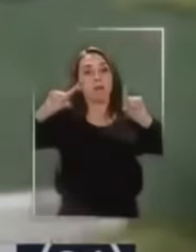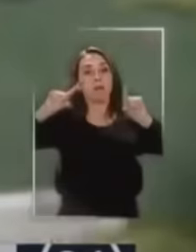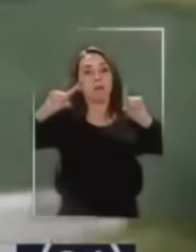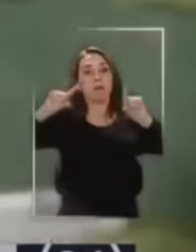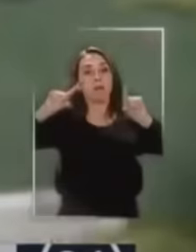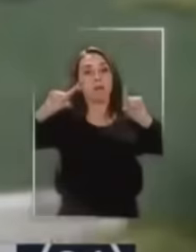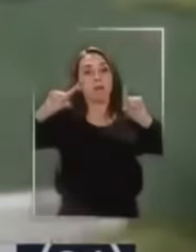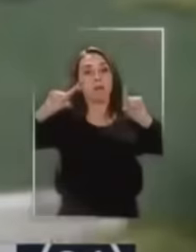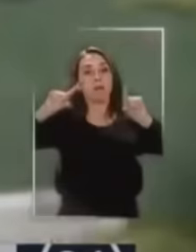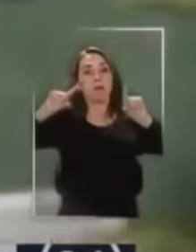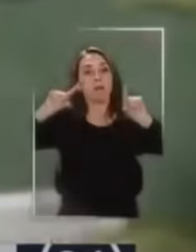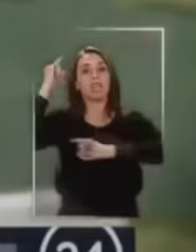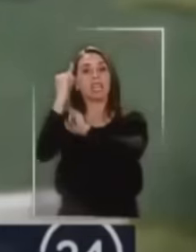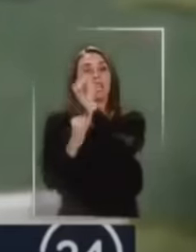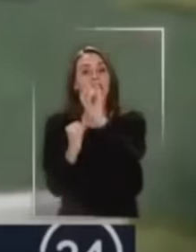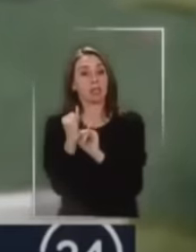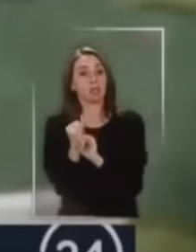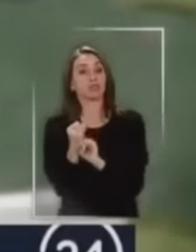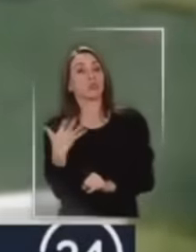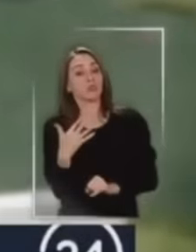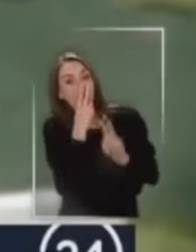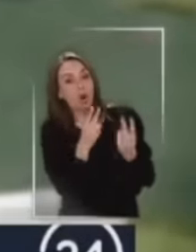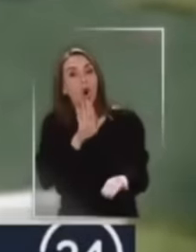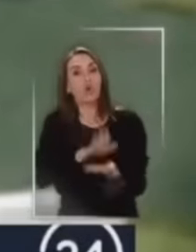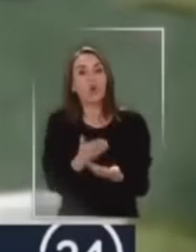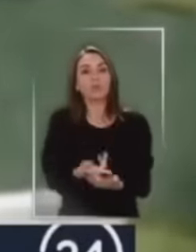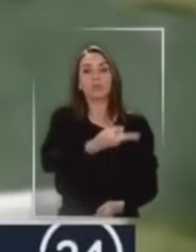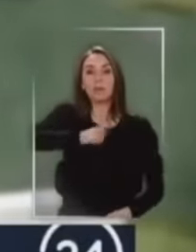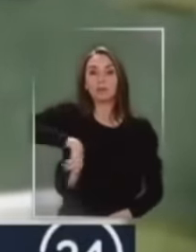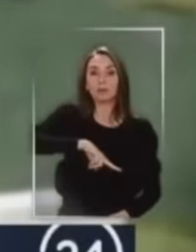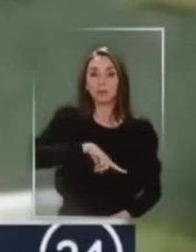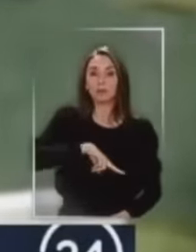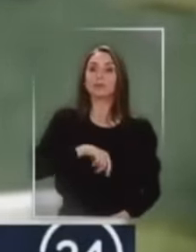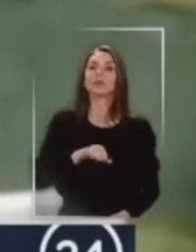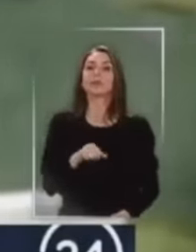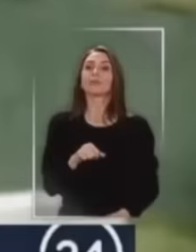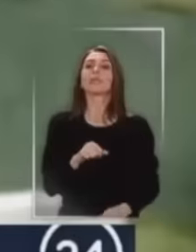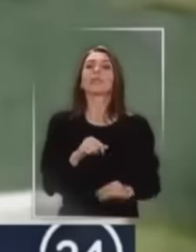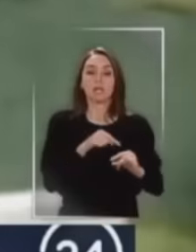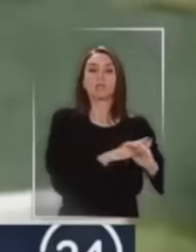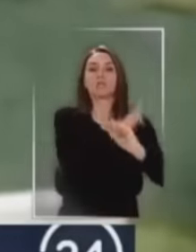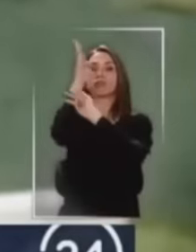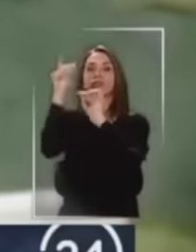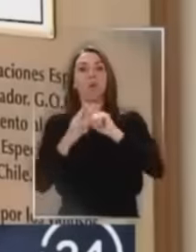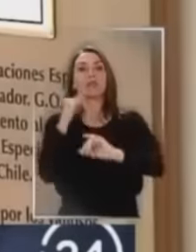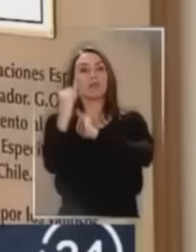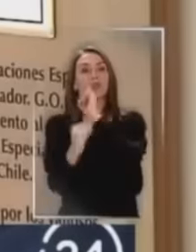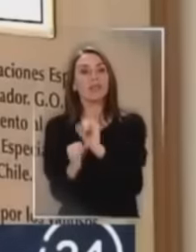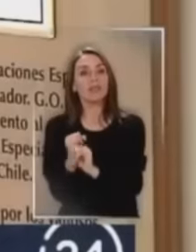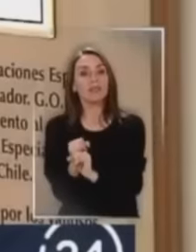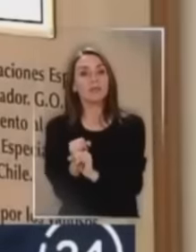vi y recorrió todo el mundo. Es importante saber cómo estamos, participan de encuentros internacionales